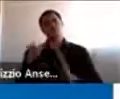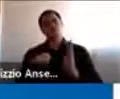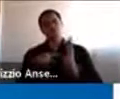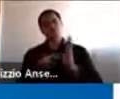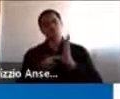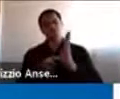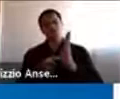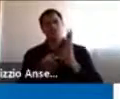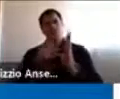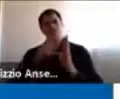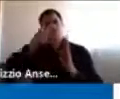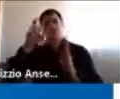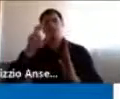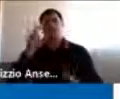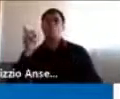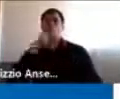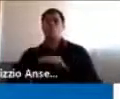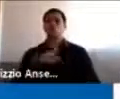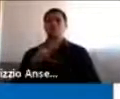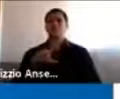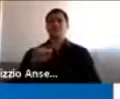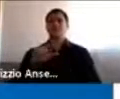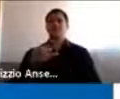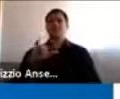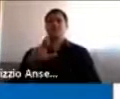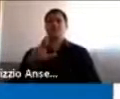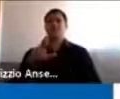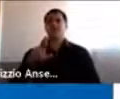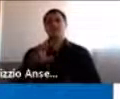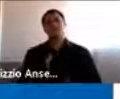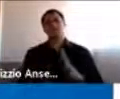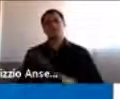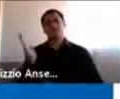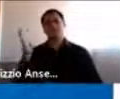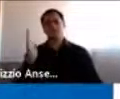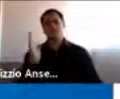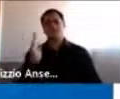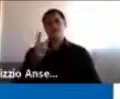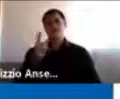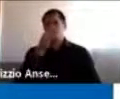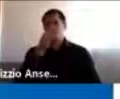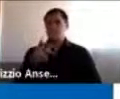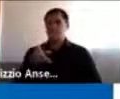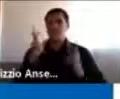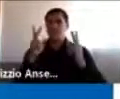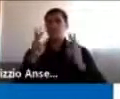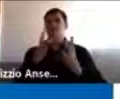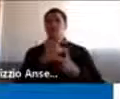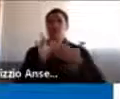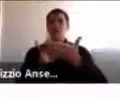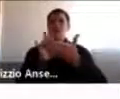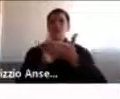y el botón de salida es el botón que permite a ustedes cerrar la aplicación